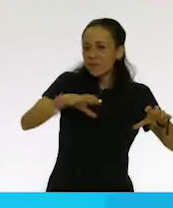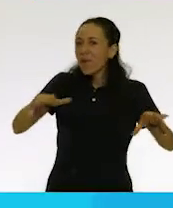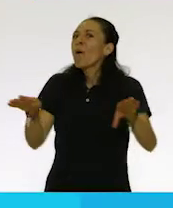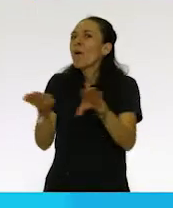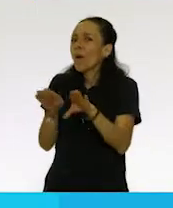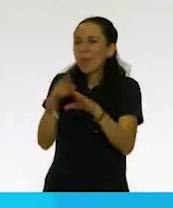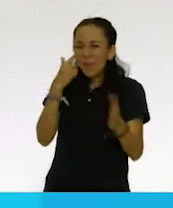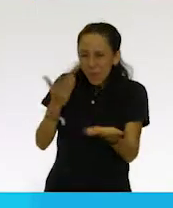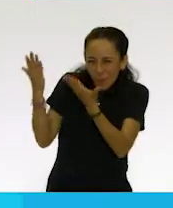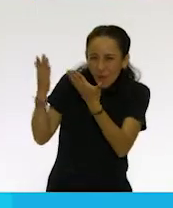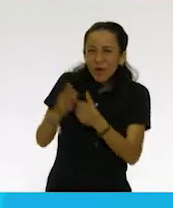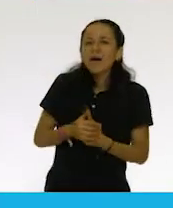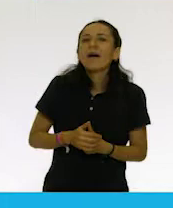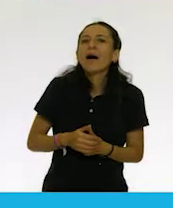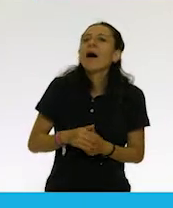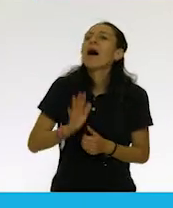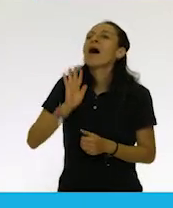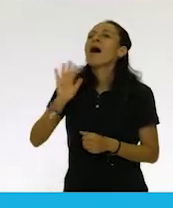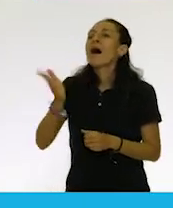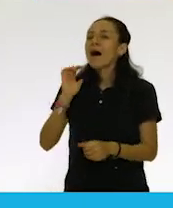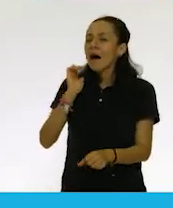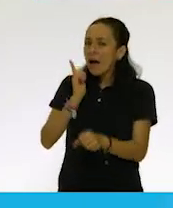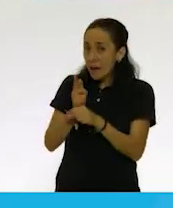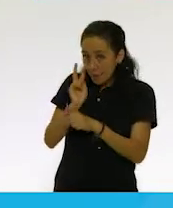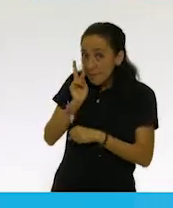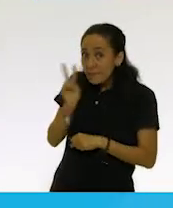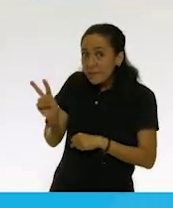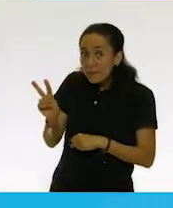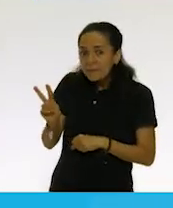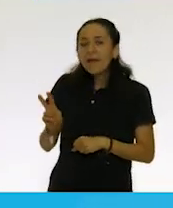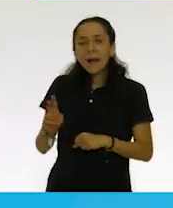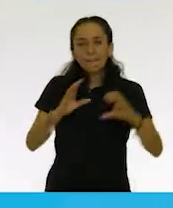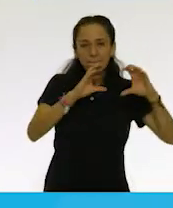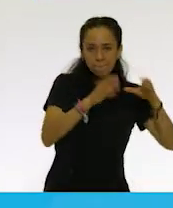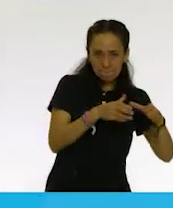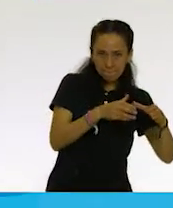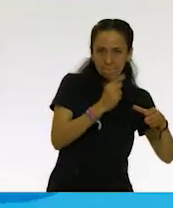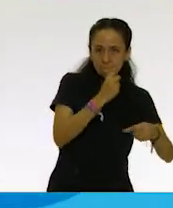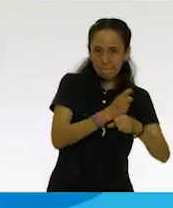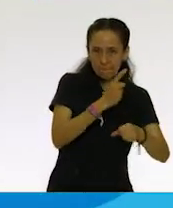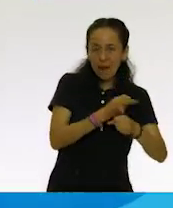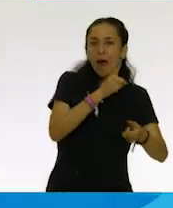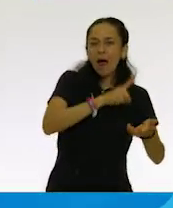y... Ah, ¿ya te diste cuenta? Ella hizo un primer grupo de ovejas con